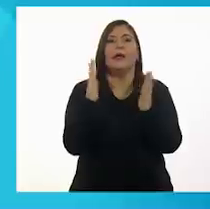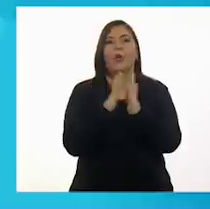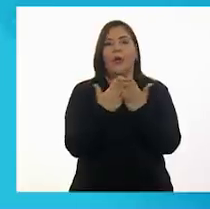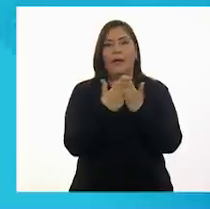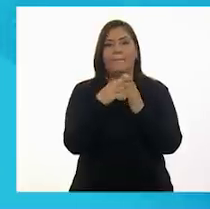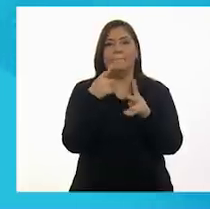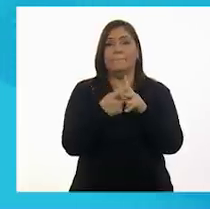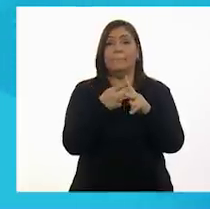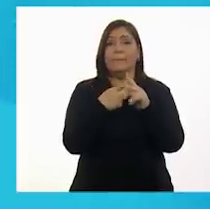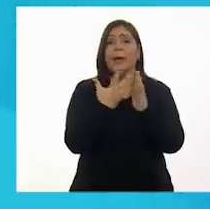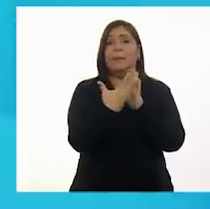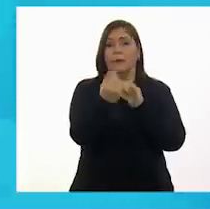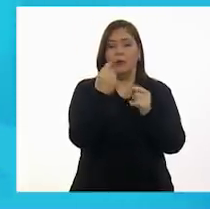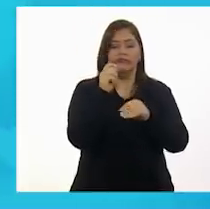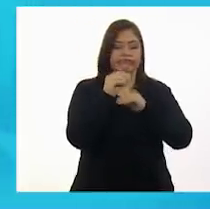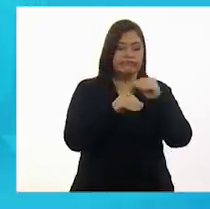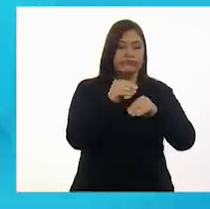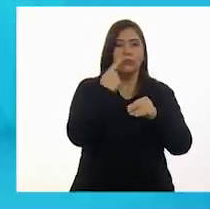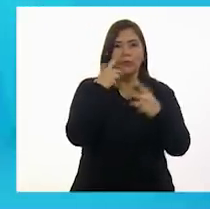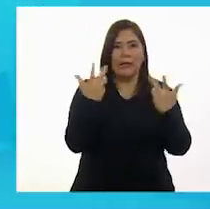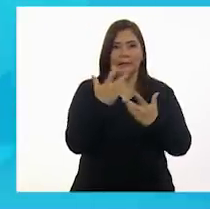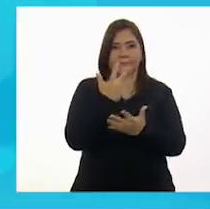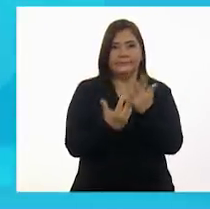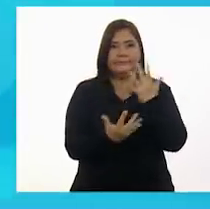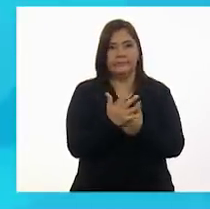matemáticas. Llevamos una,